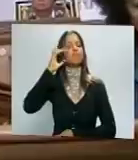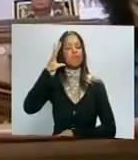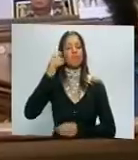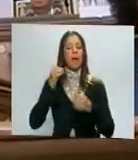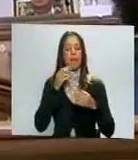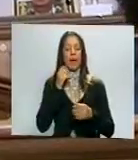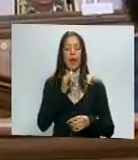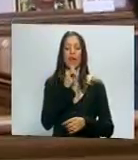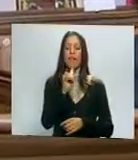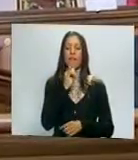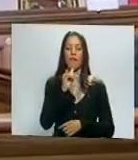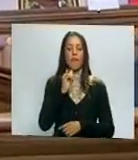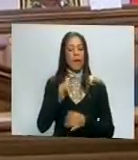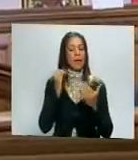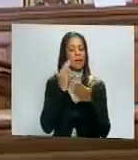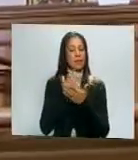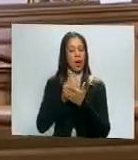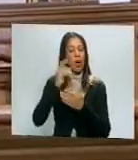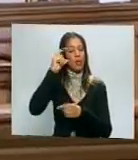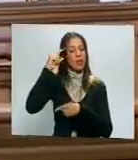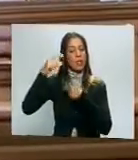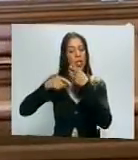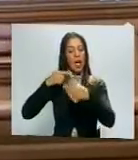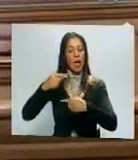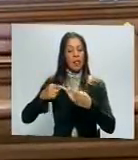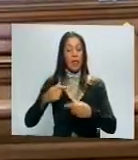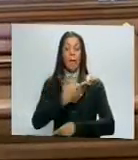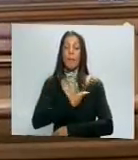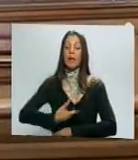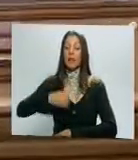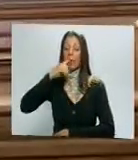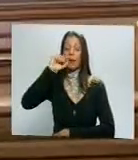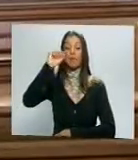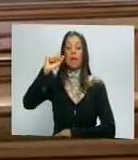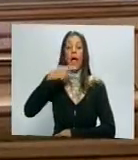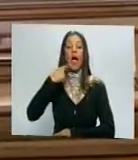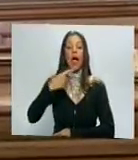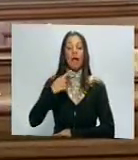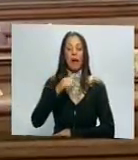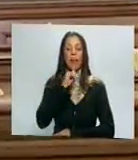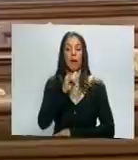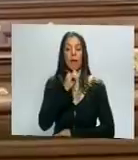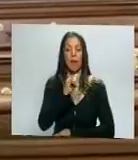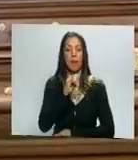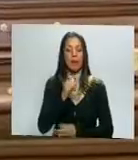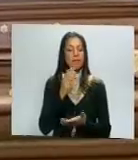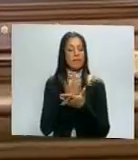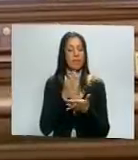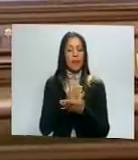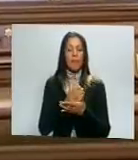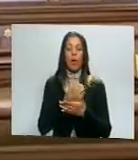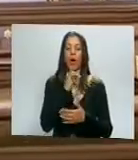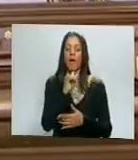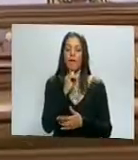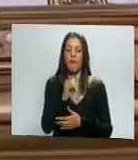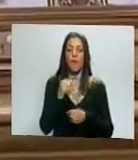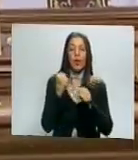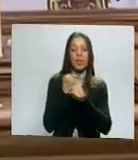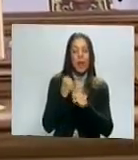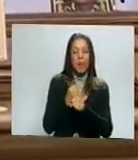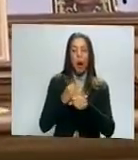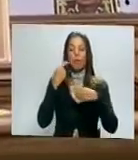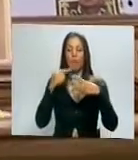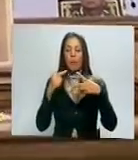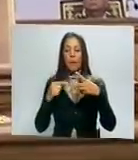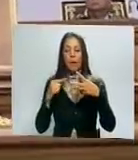pueblo informado todos los días. El presidente Nicolás Maduro informa al pueblo casi en vivo de todo lo que es la gestión de gobierno. Todos